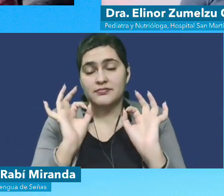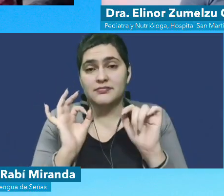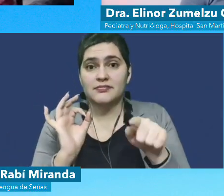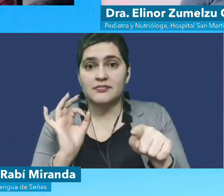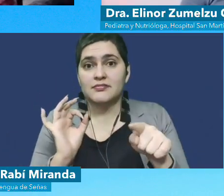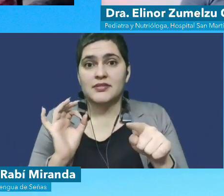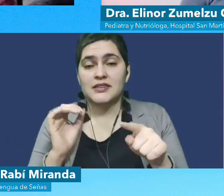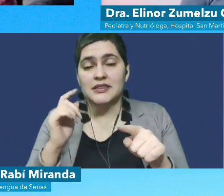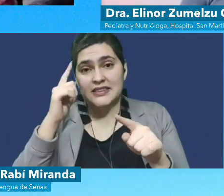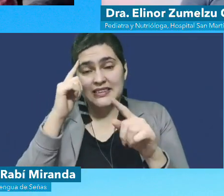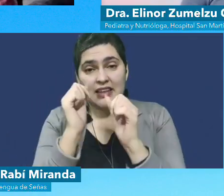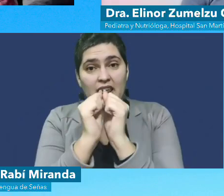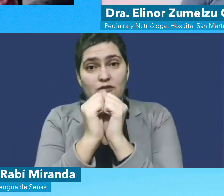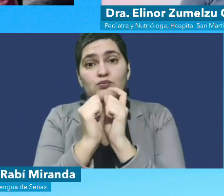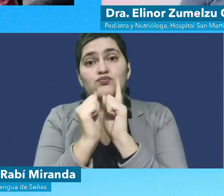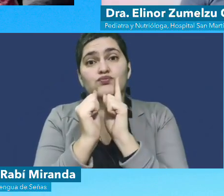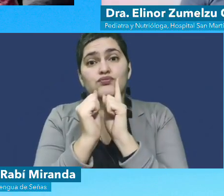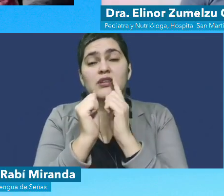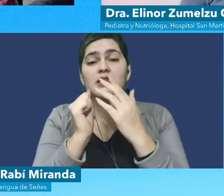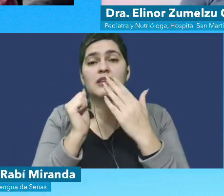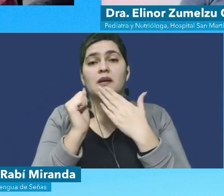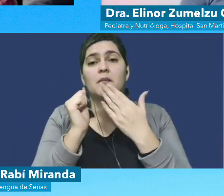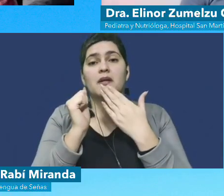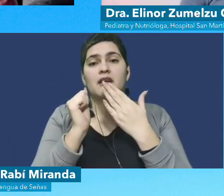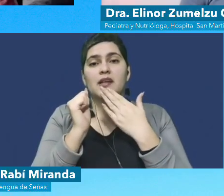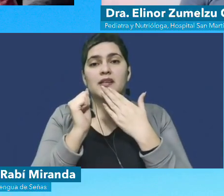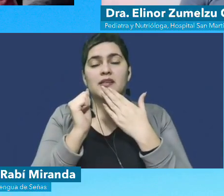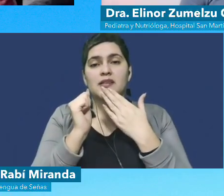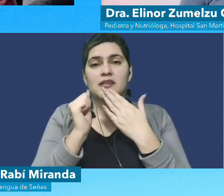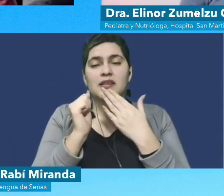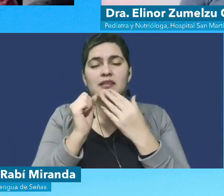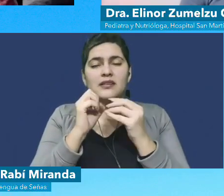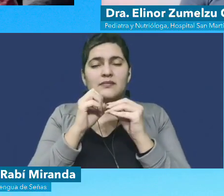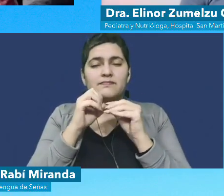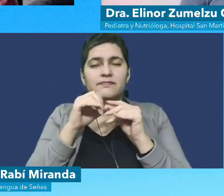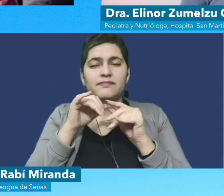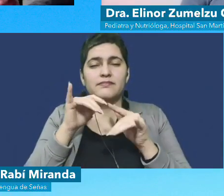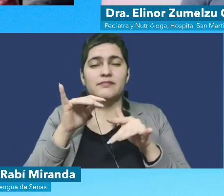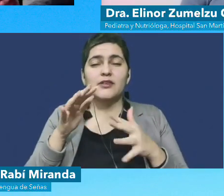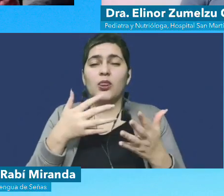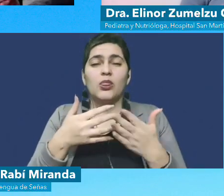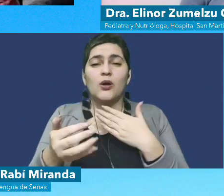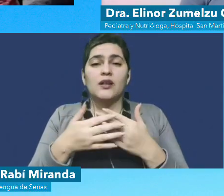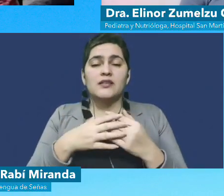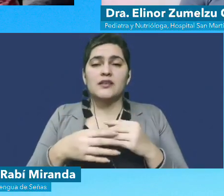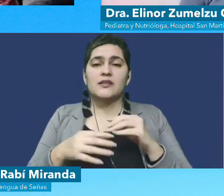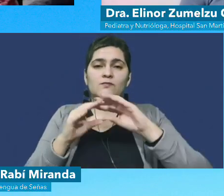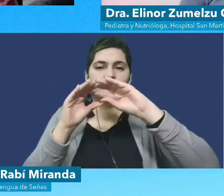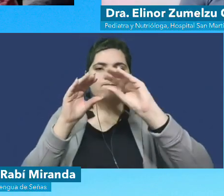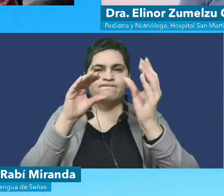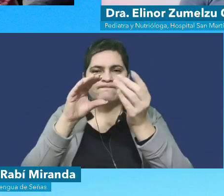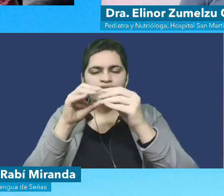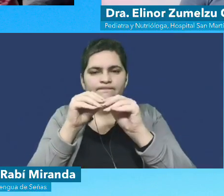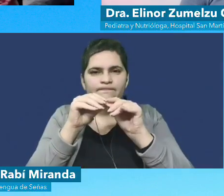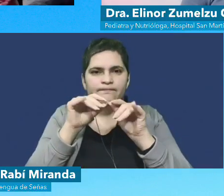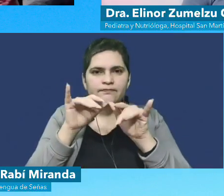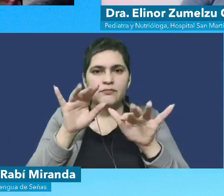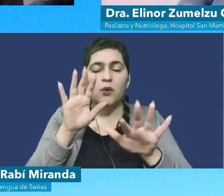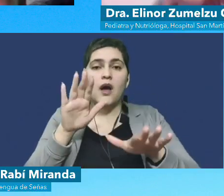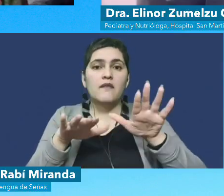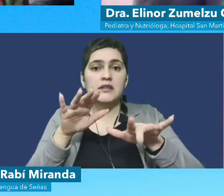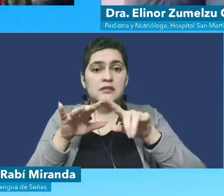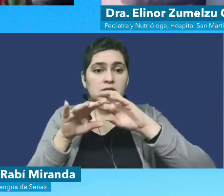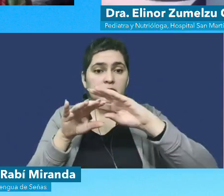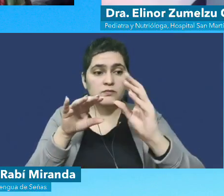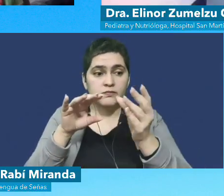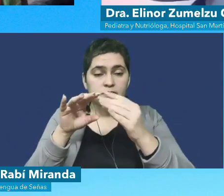cerebro y están presentes y se liberan en nuestro intestino, o al revés, sustancias que se liberan en nuestro intestino, recorren toda la